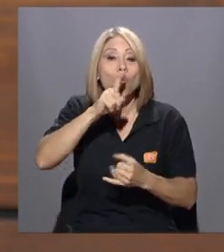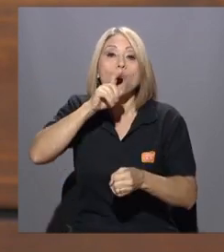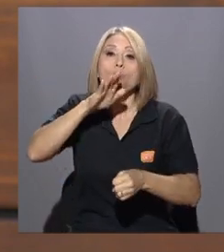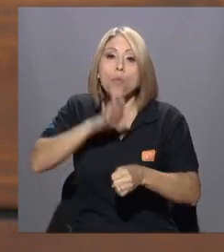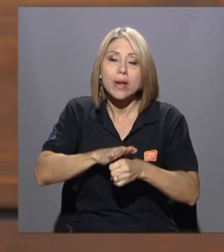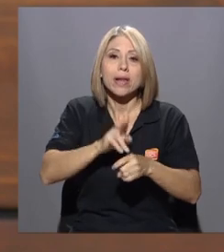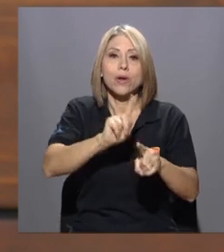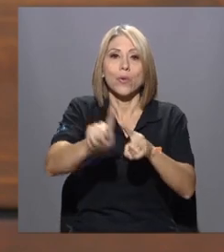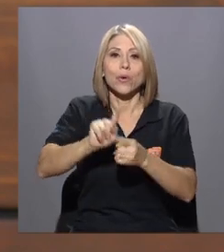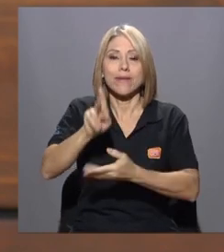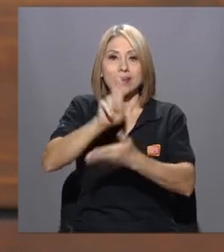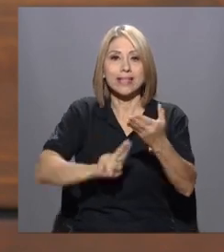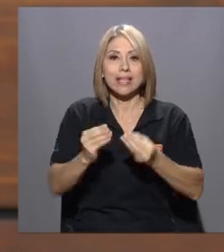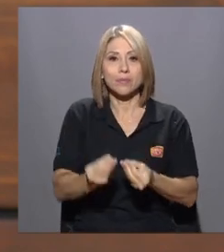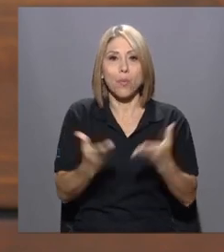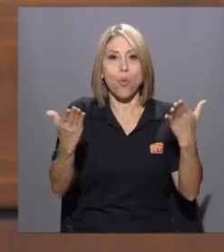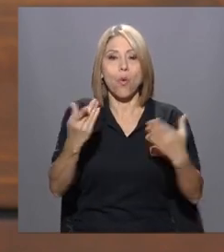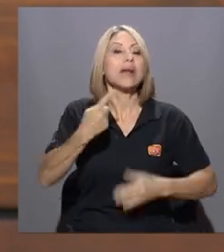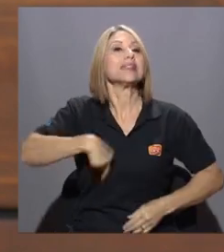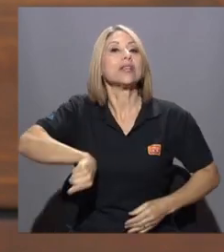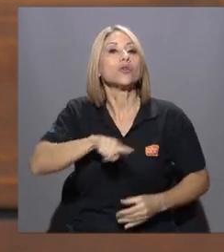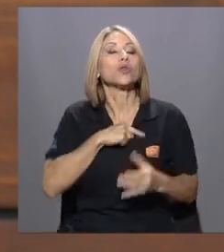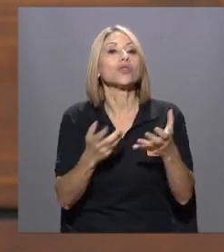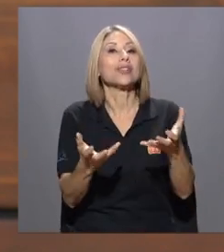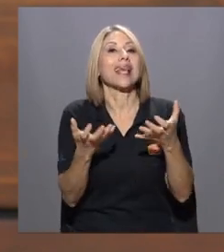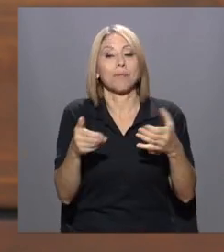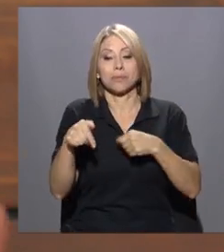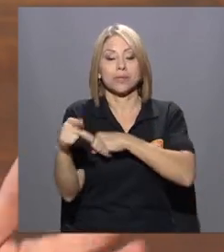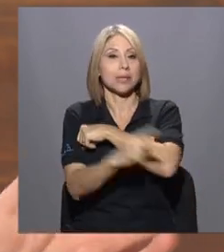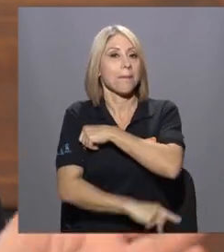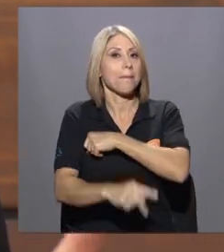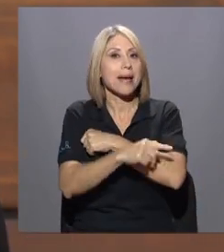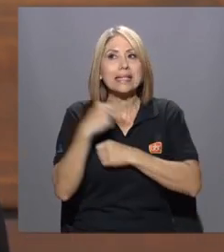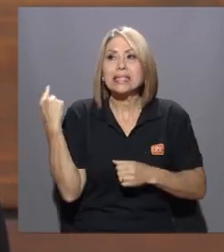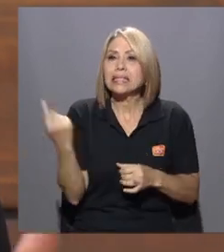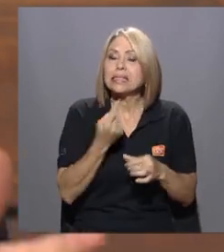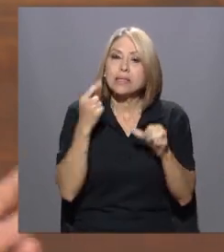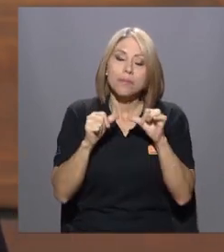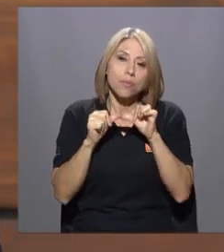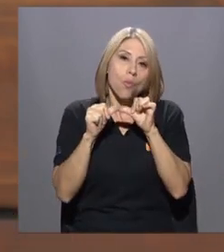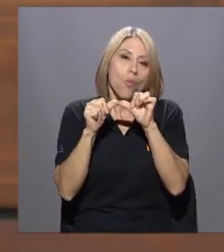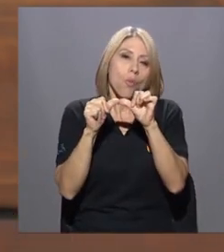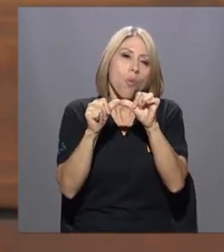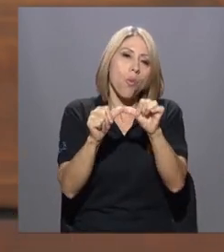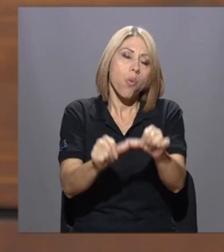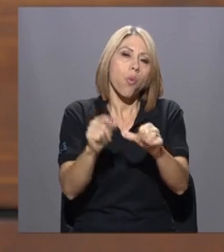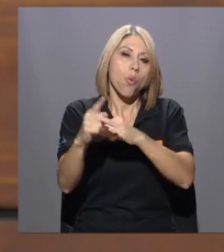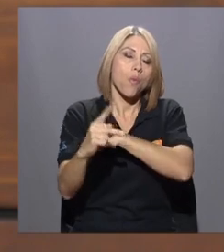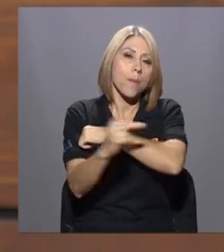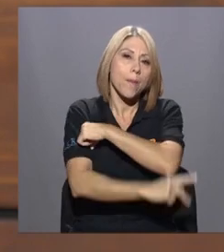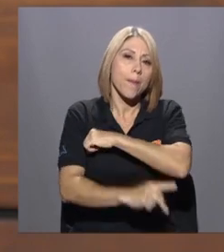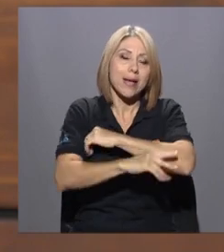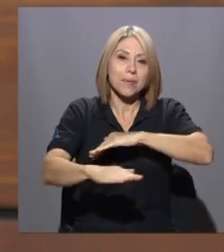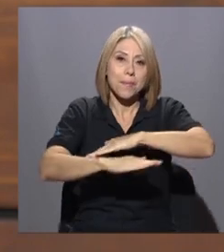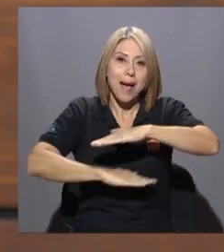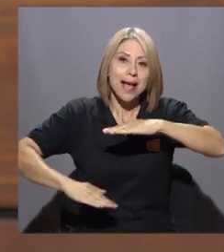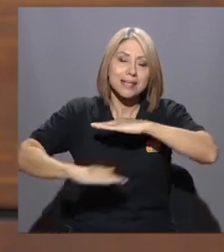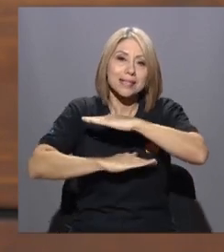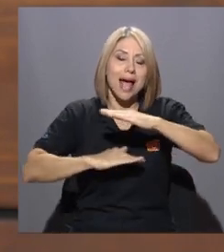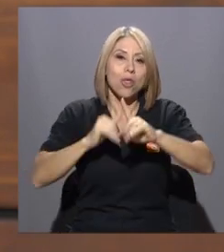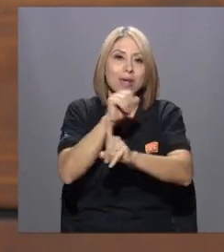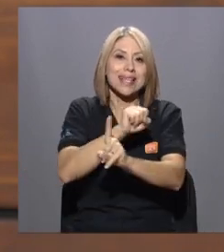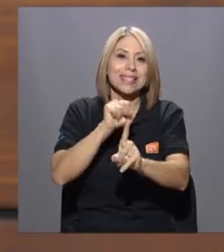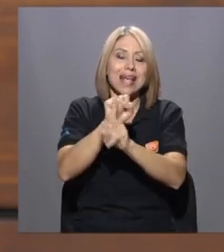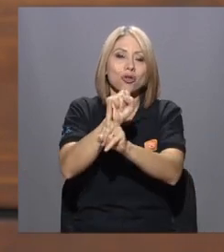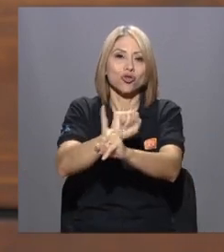nosotros queremos que este país permanezca siendo un país basado en un Estado social